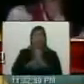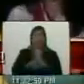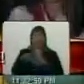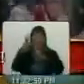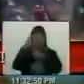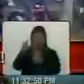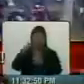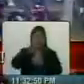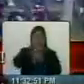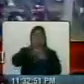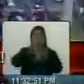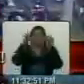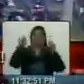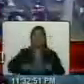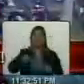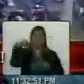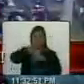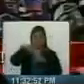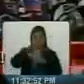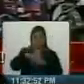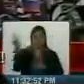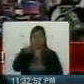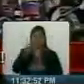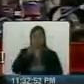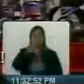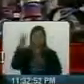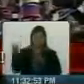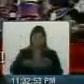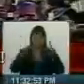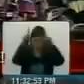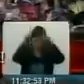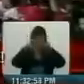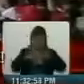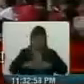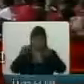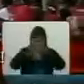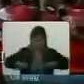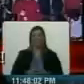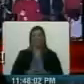Confiamos en el sistema electoral de Venezuela. Bienvenida a la auditoría.